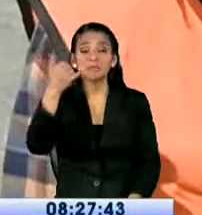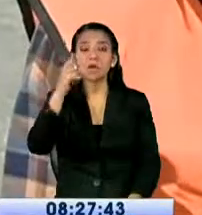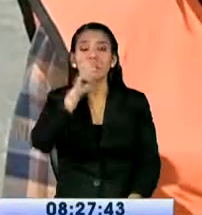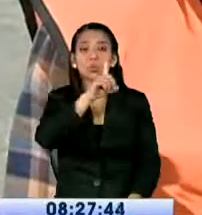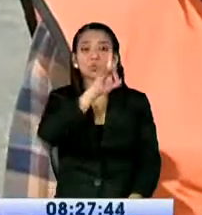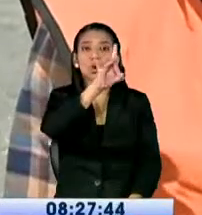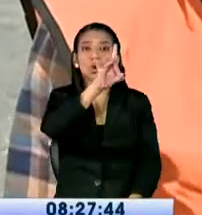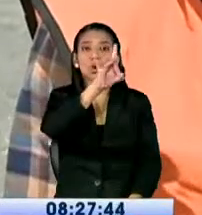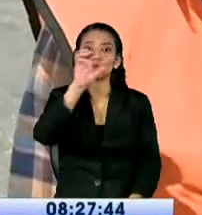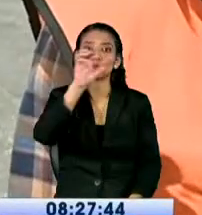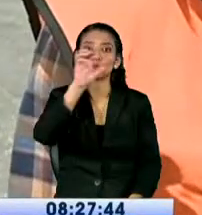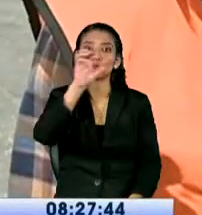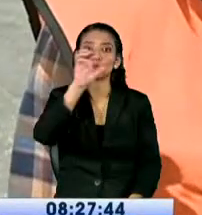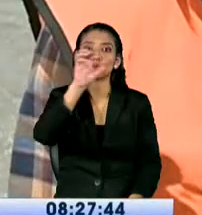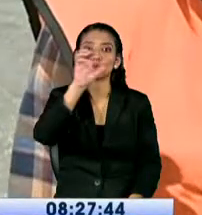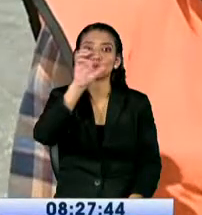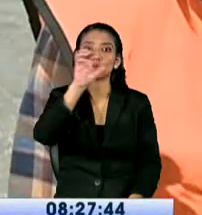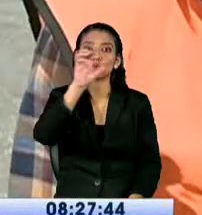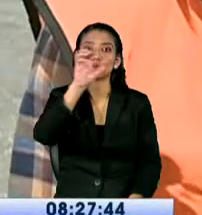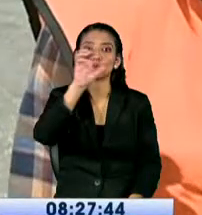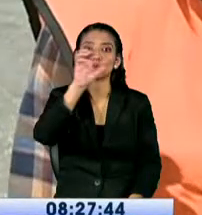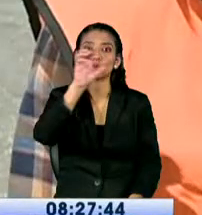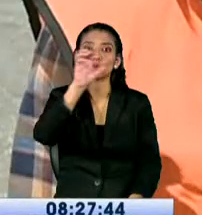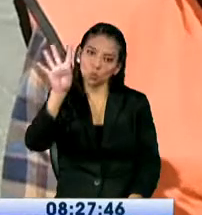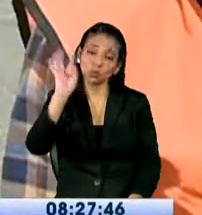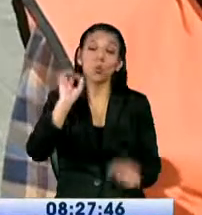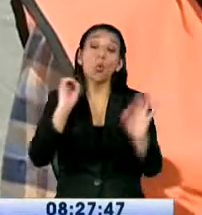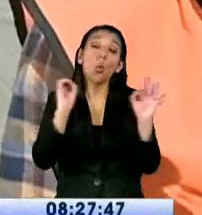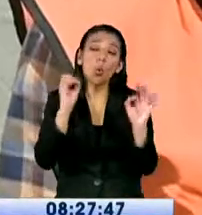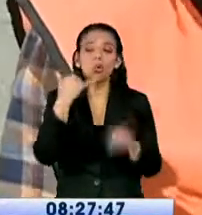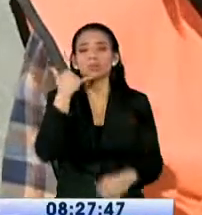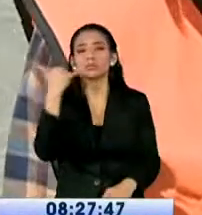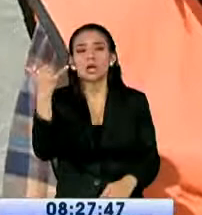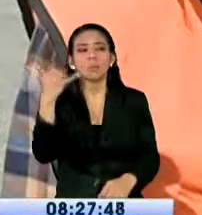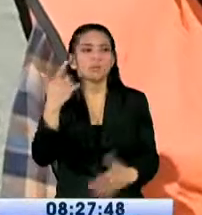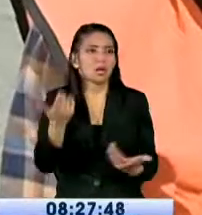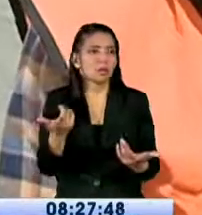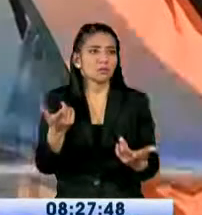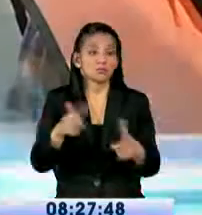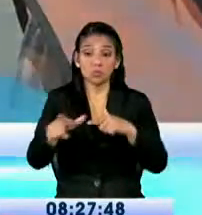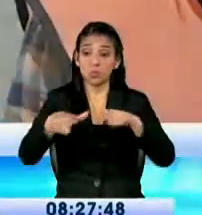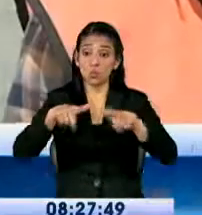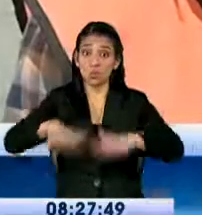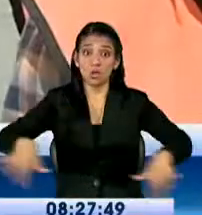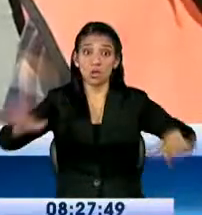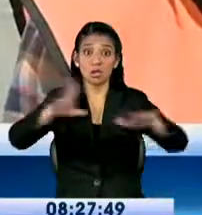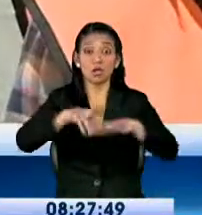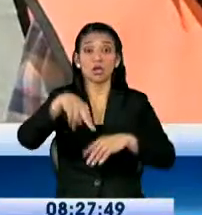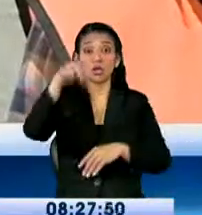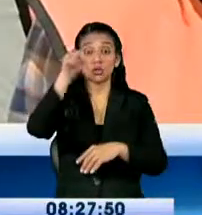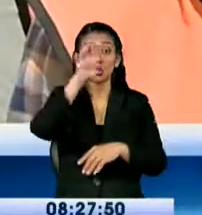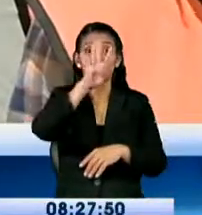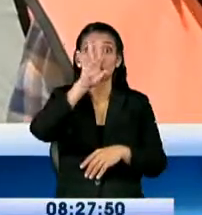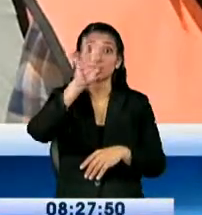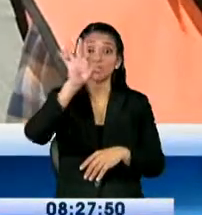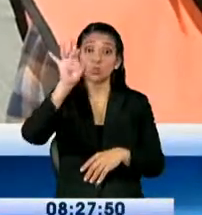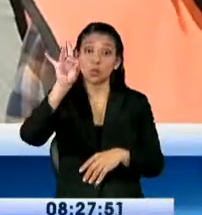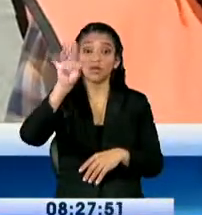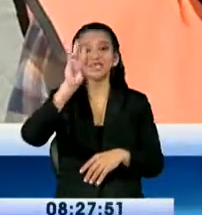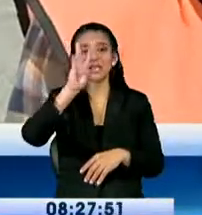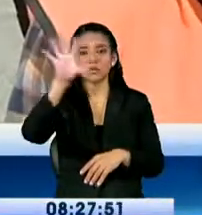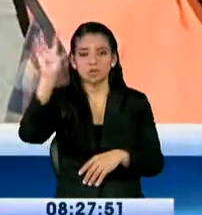al 1-800-2424 o directamente, en este caso, como es la zona norte, al